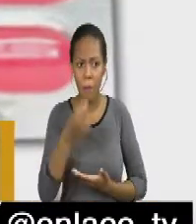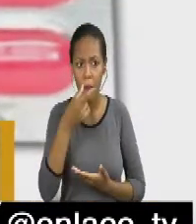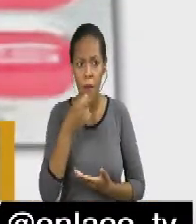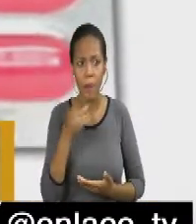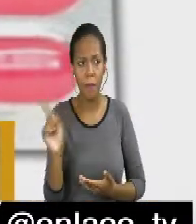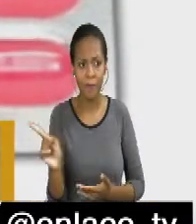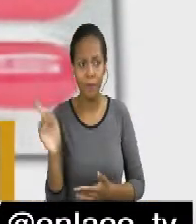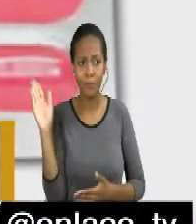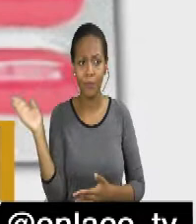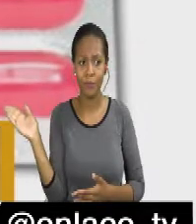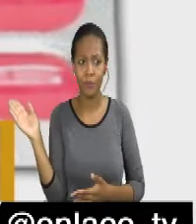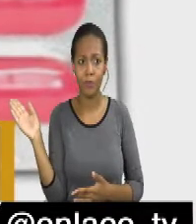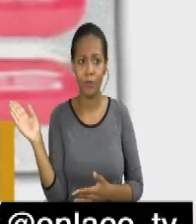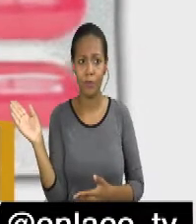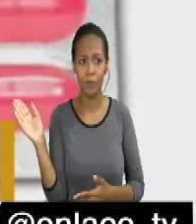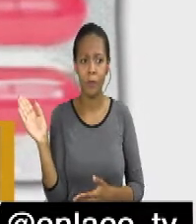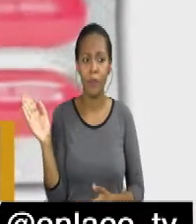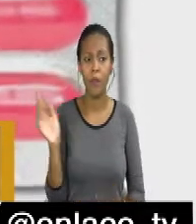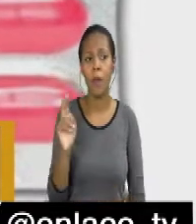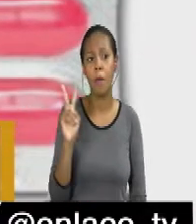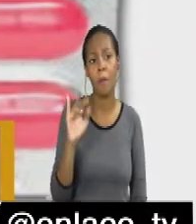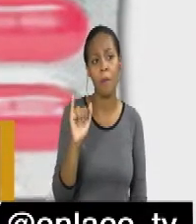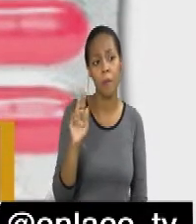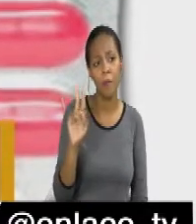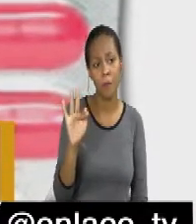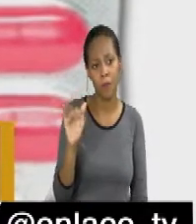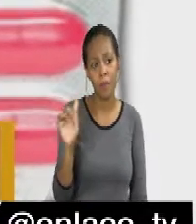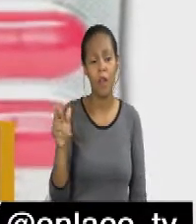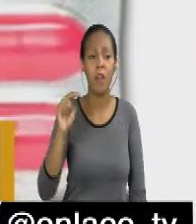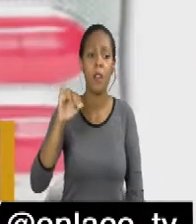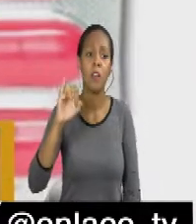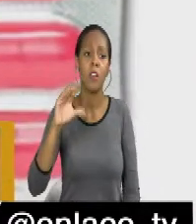se llama Vitanicol Francesa, que el INVIMA ha podido